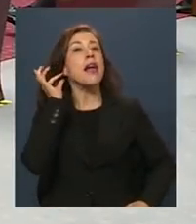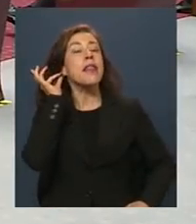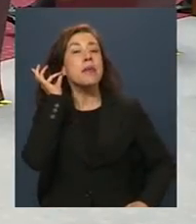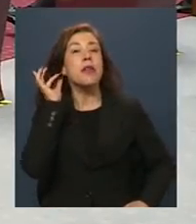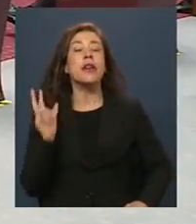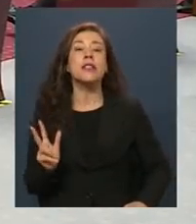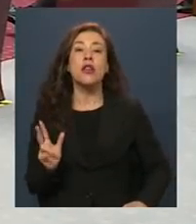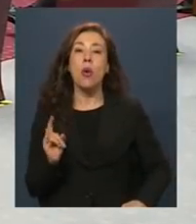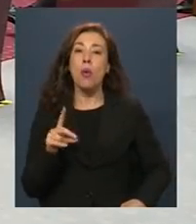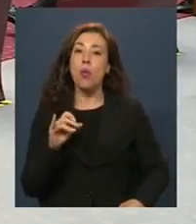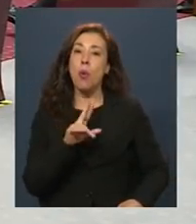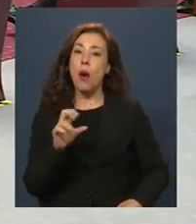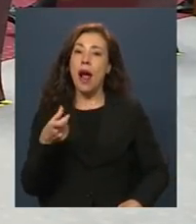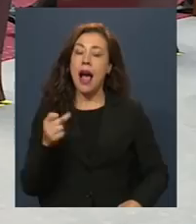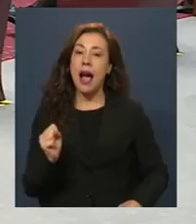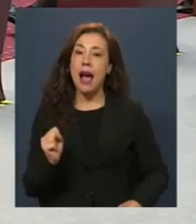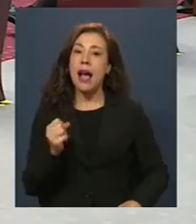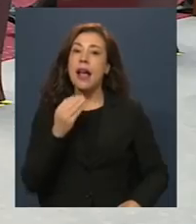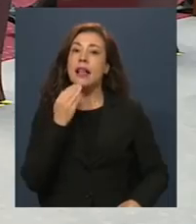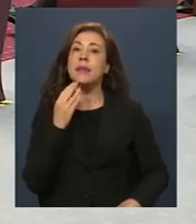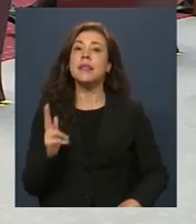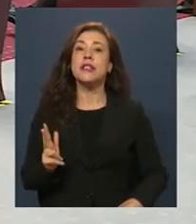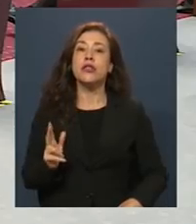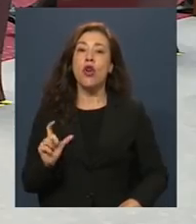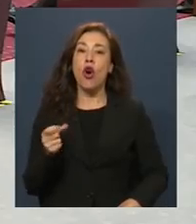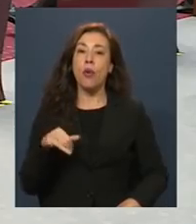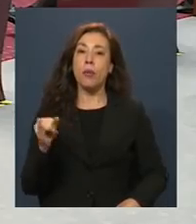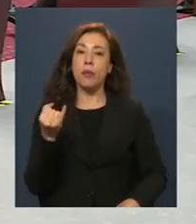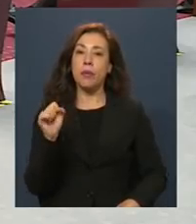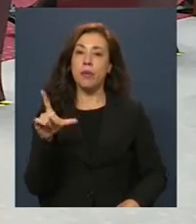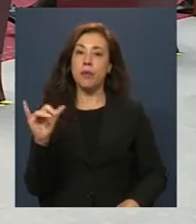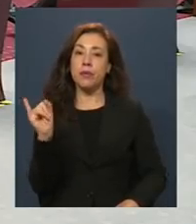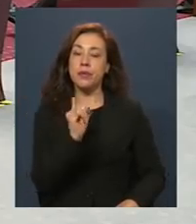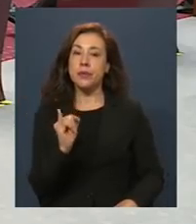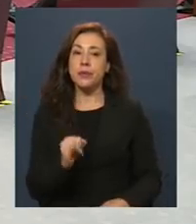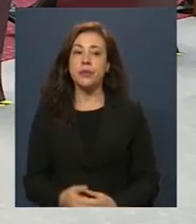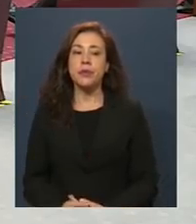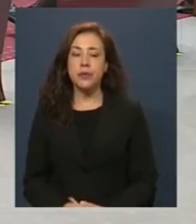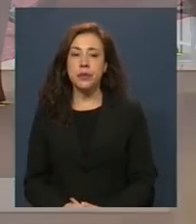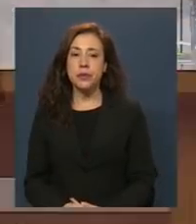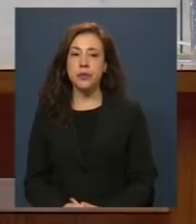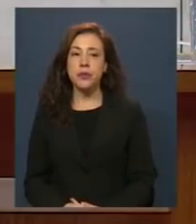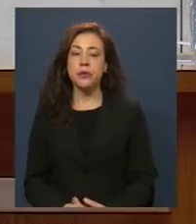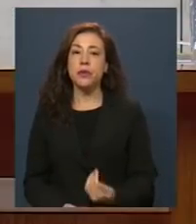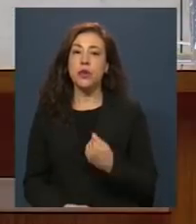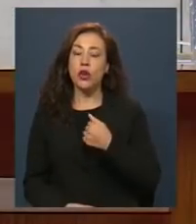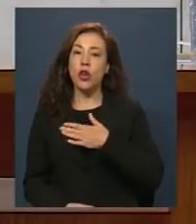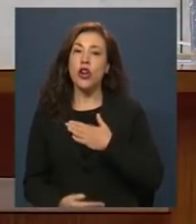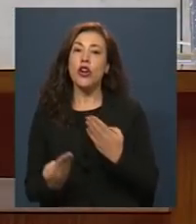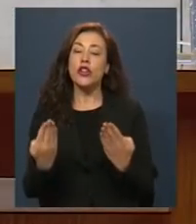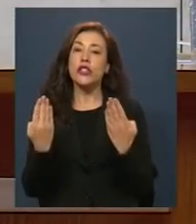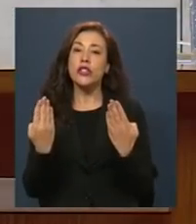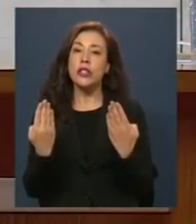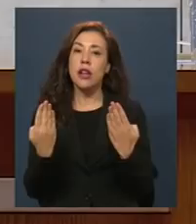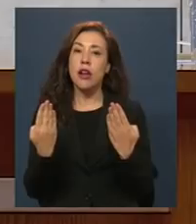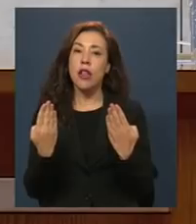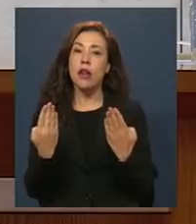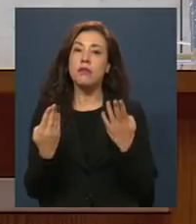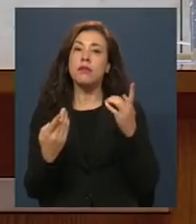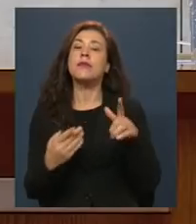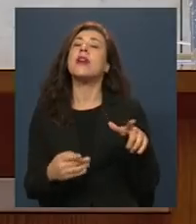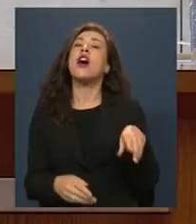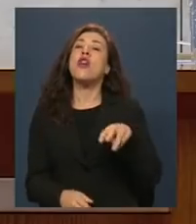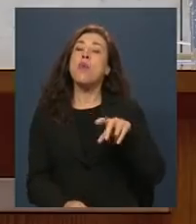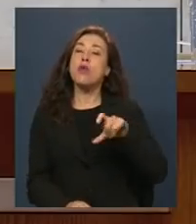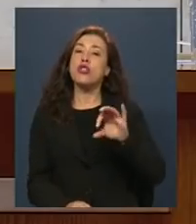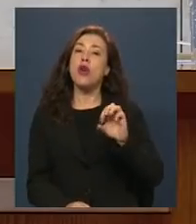don Francisco Undurraga y don Rodrigo González Torres. Quiero saludar al reverendo nuncio